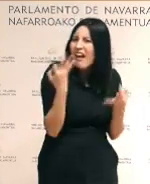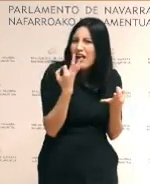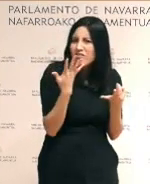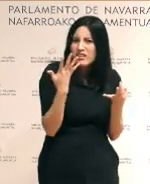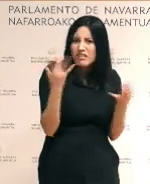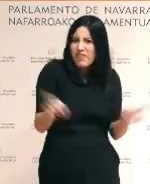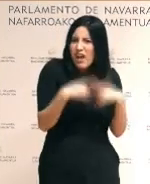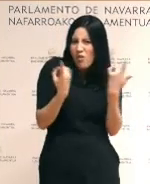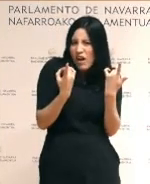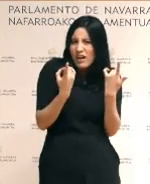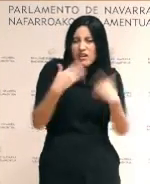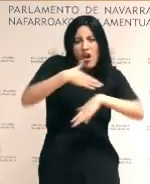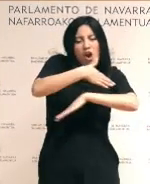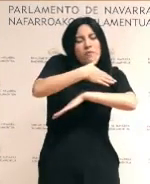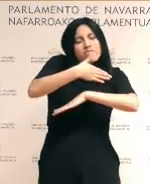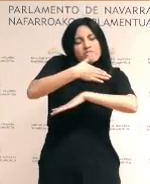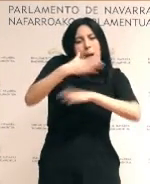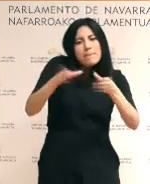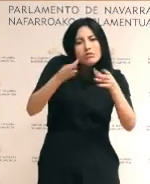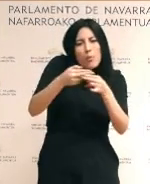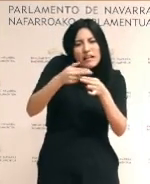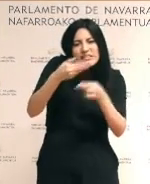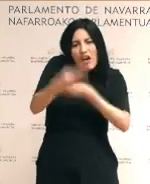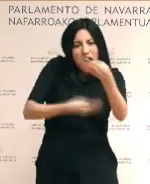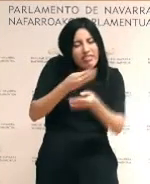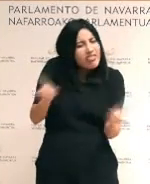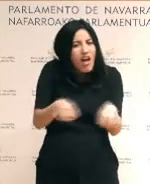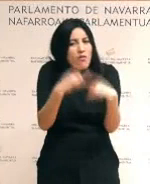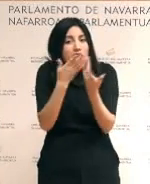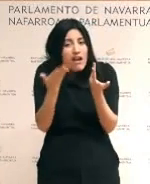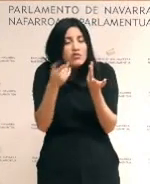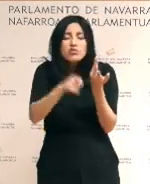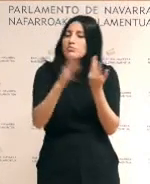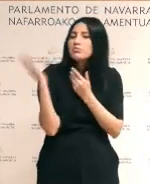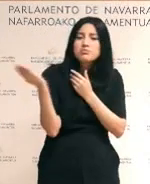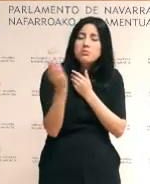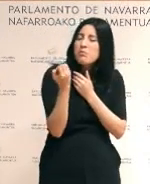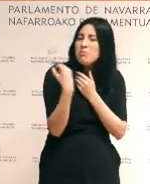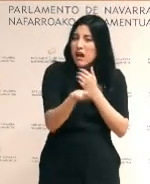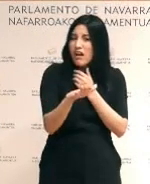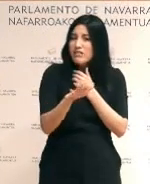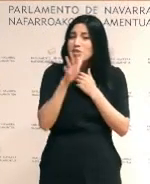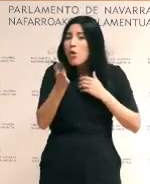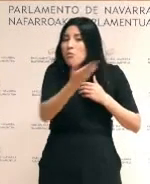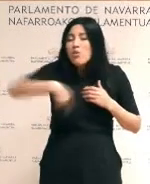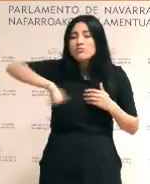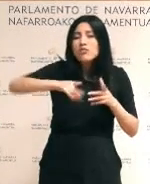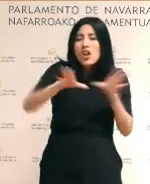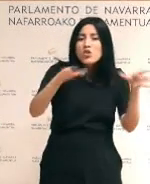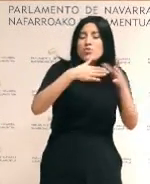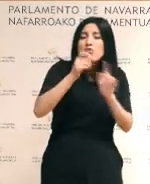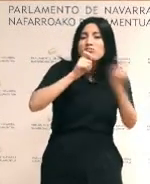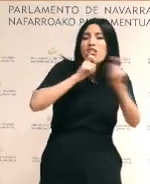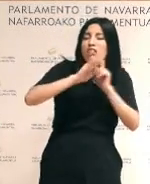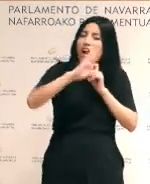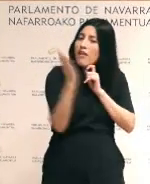haga. Señora presidenta, no se puede pretender regenerar la democracia controlando y atacando al periodismo. No puede tildar de